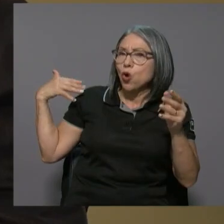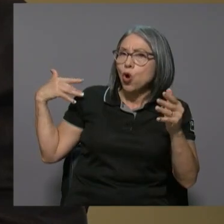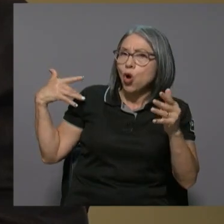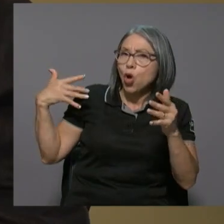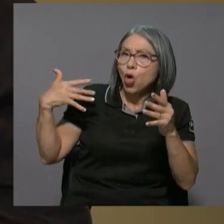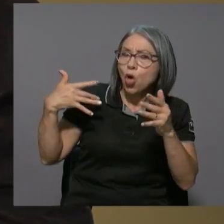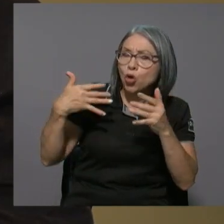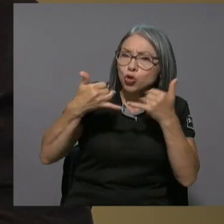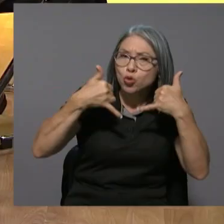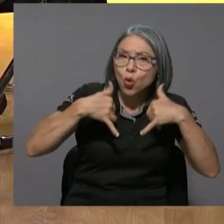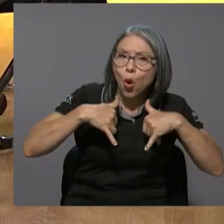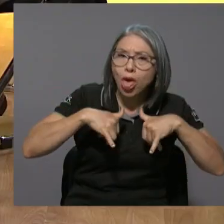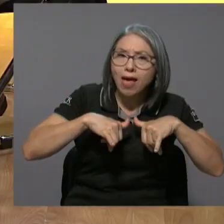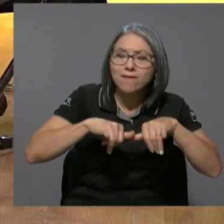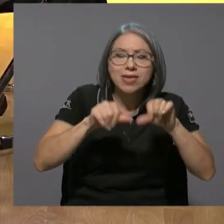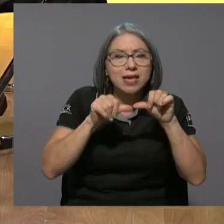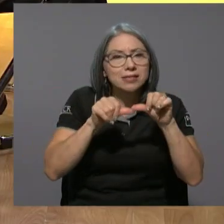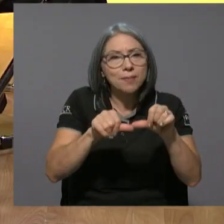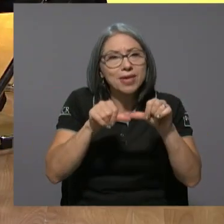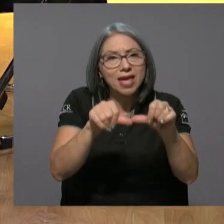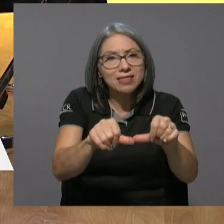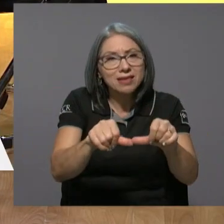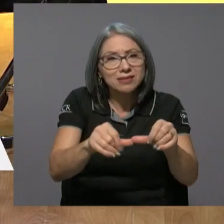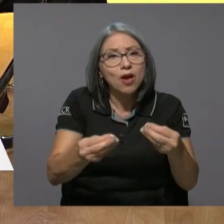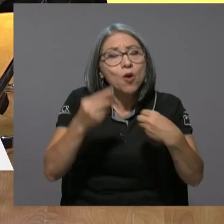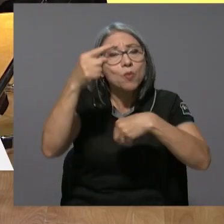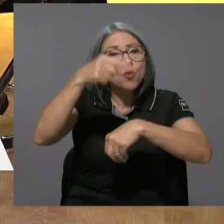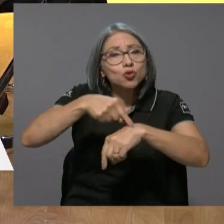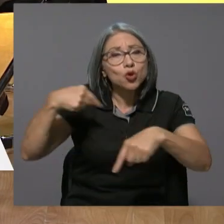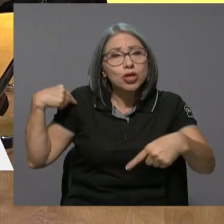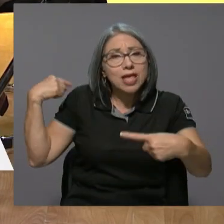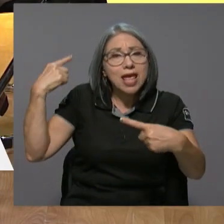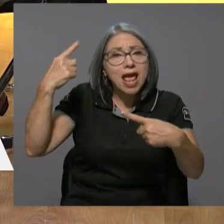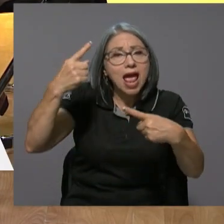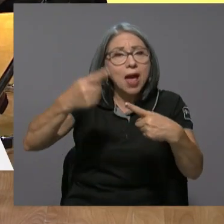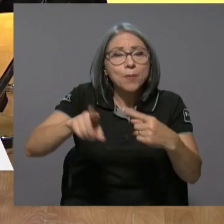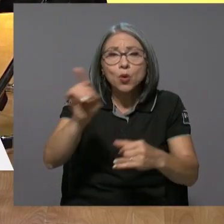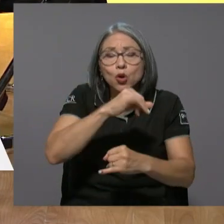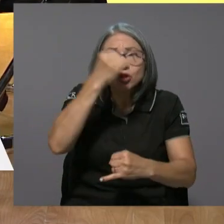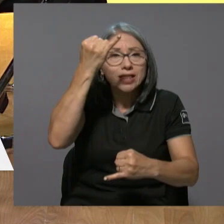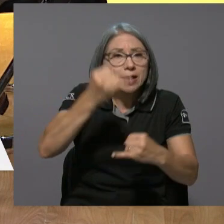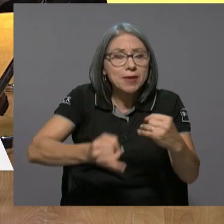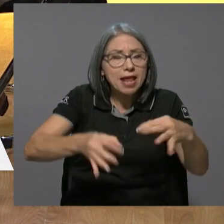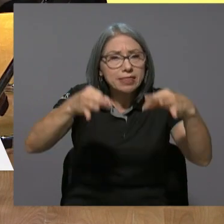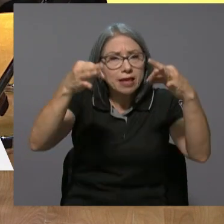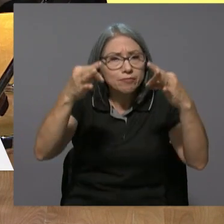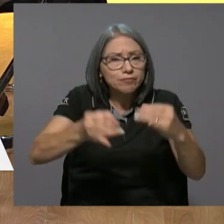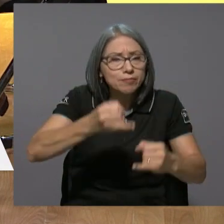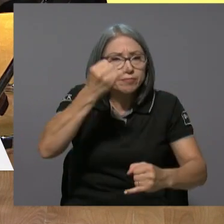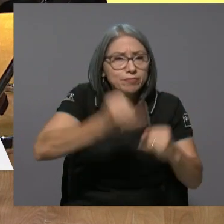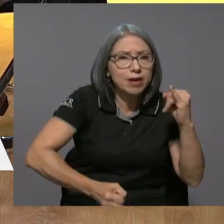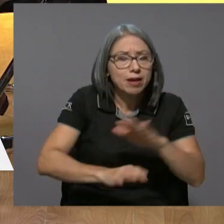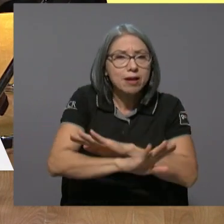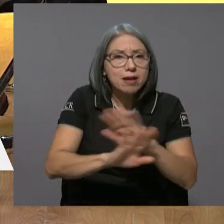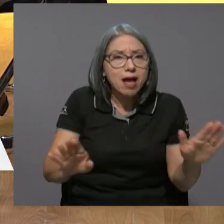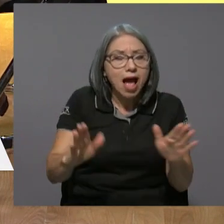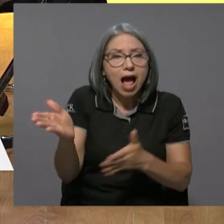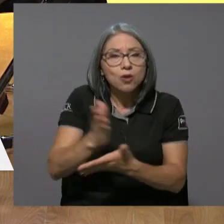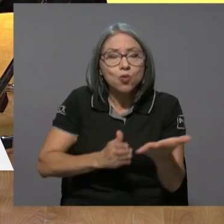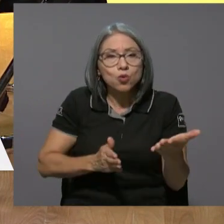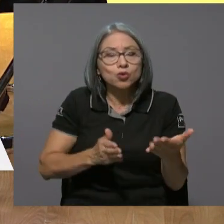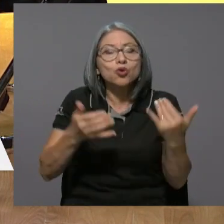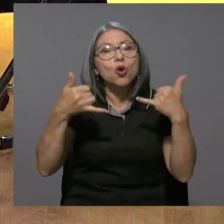después de mucho tiempo, todavía no se terminan de consolidar algunos y todavía sigue siendo eso